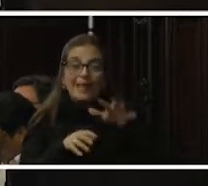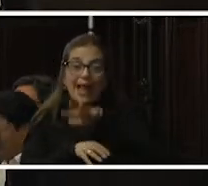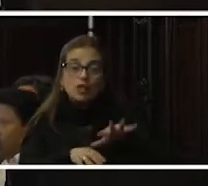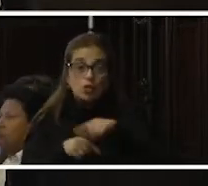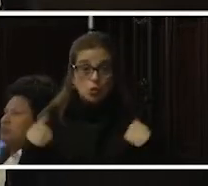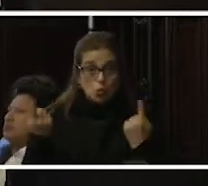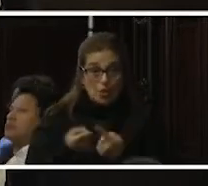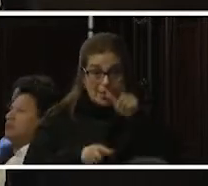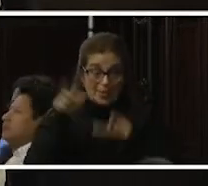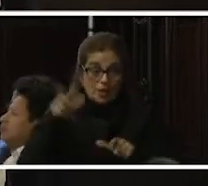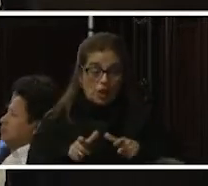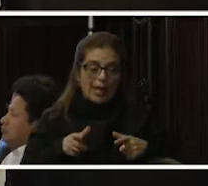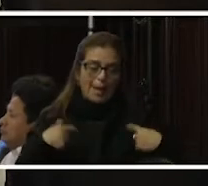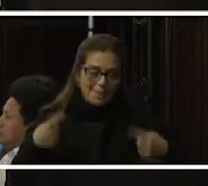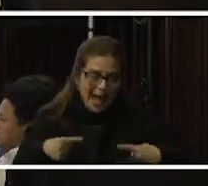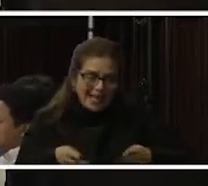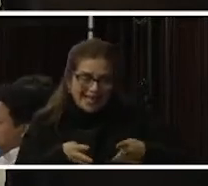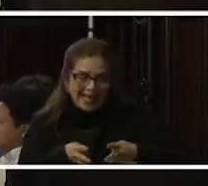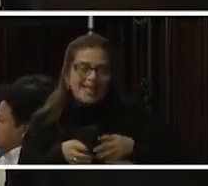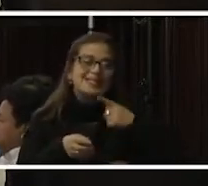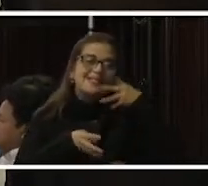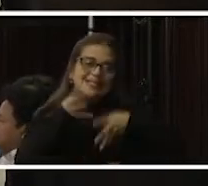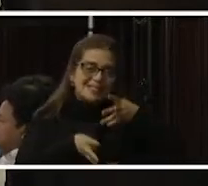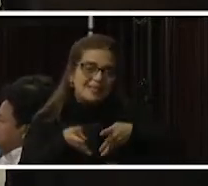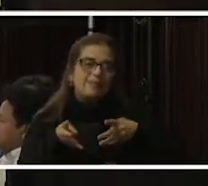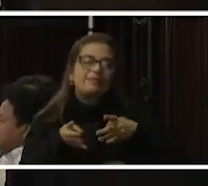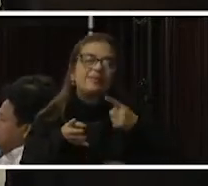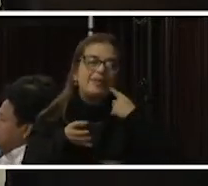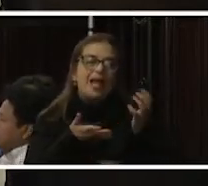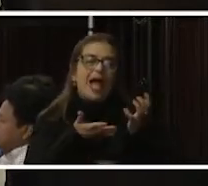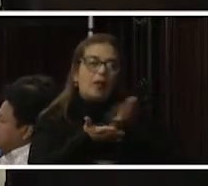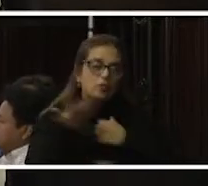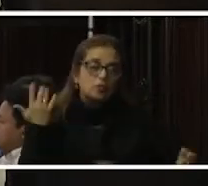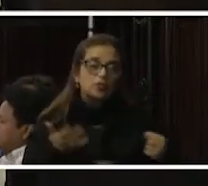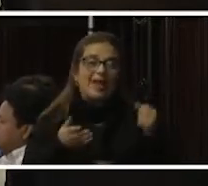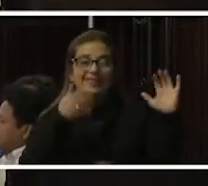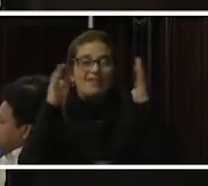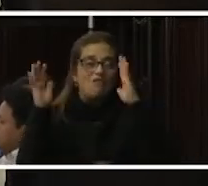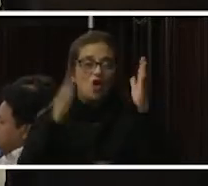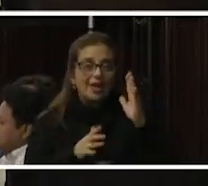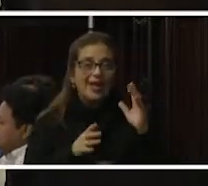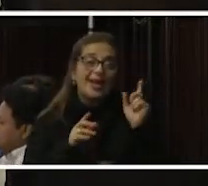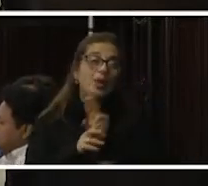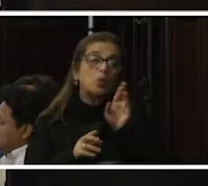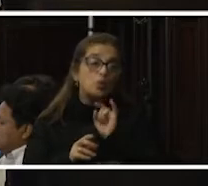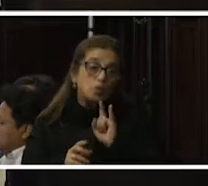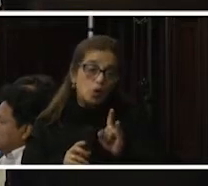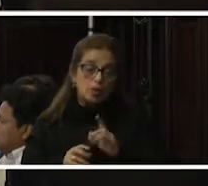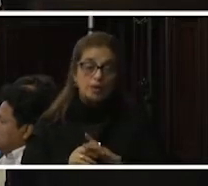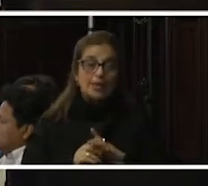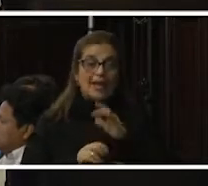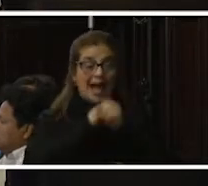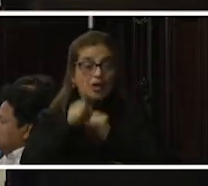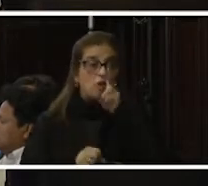de trabajadores, maquinarias, aumenta el proceso de los recursos del bosque. En el año 2007, el gobierno